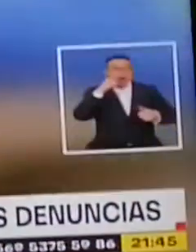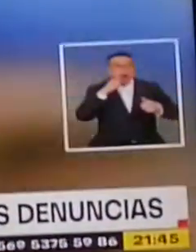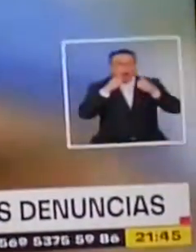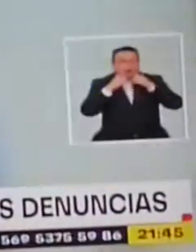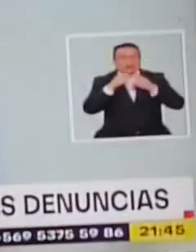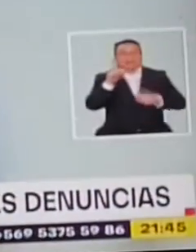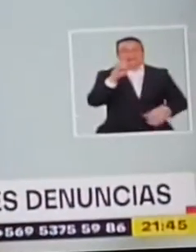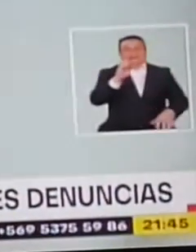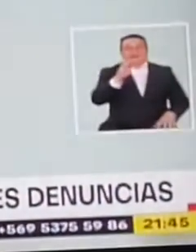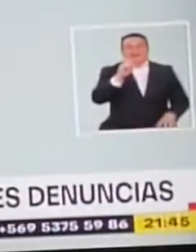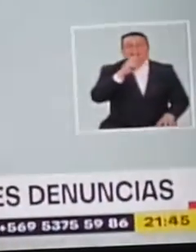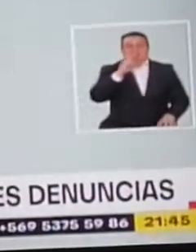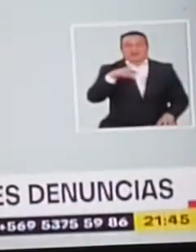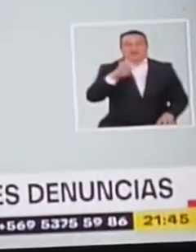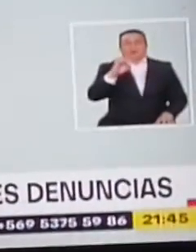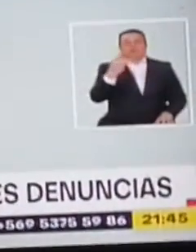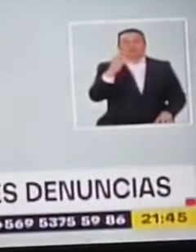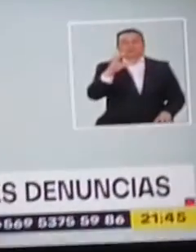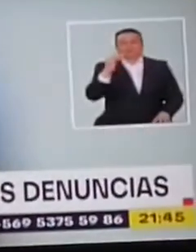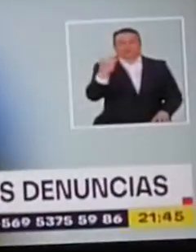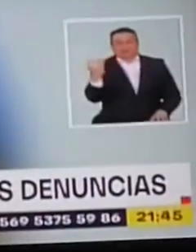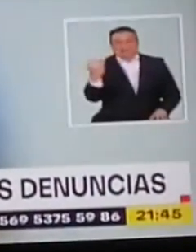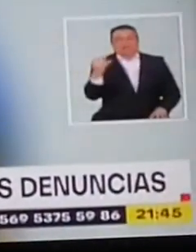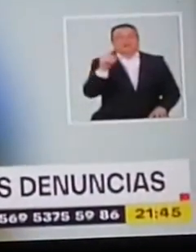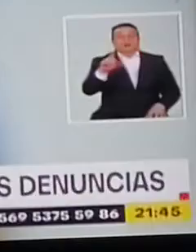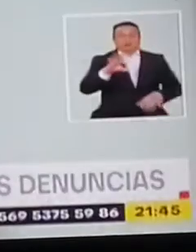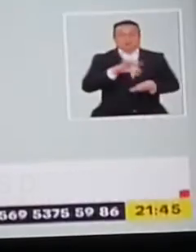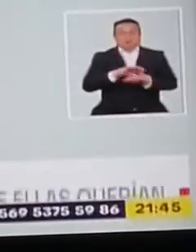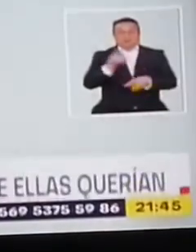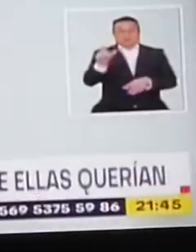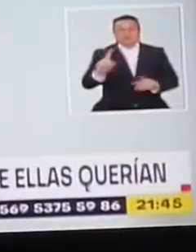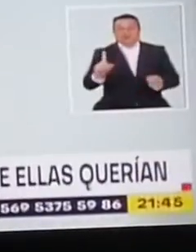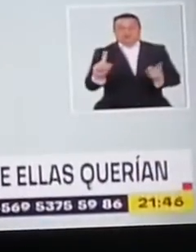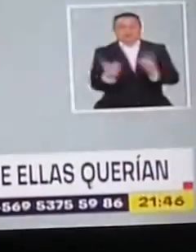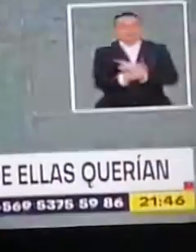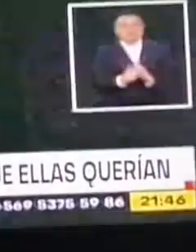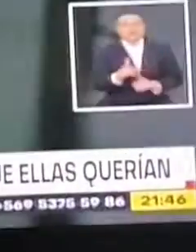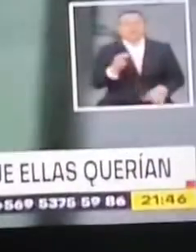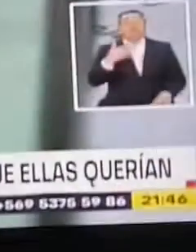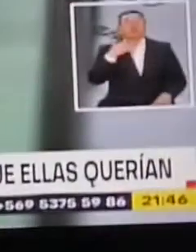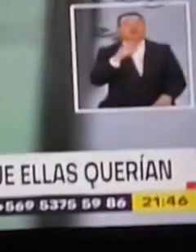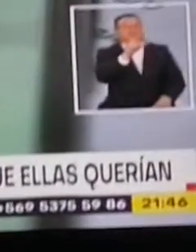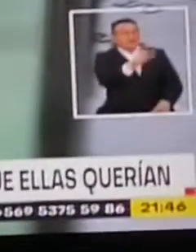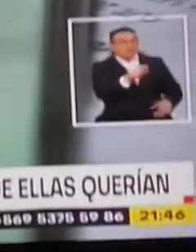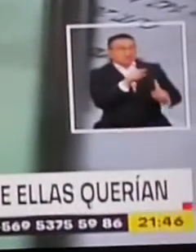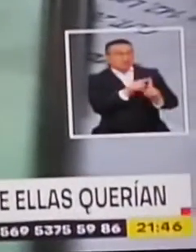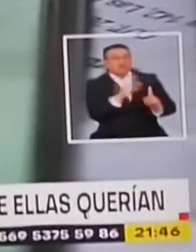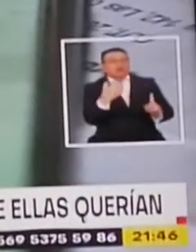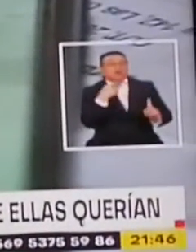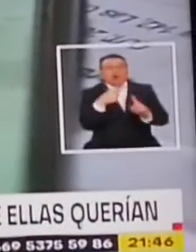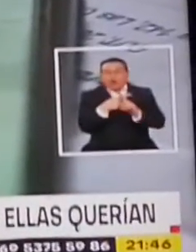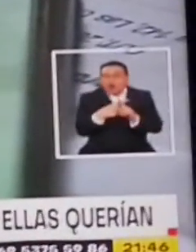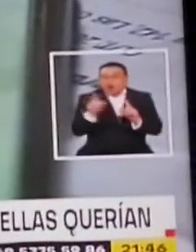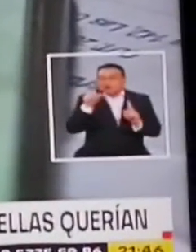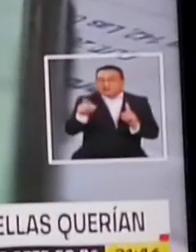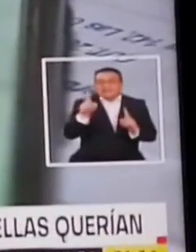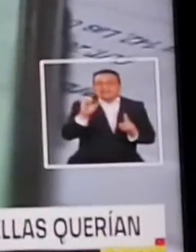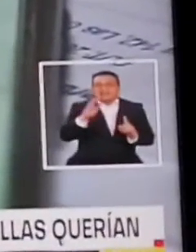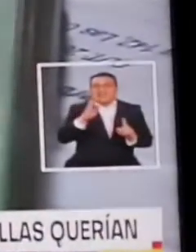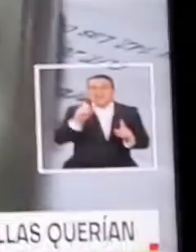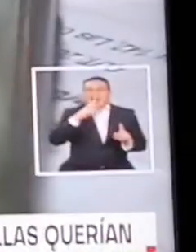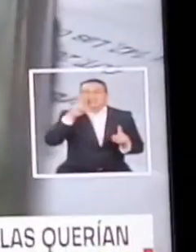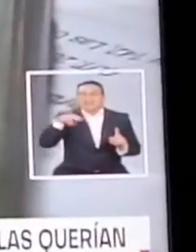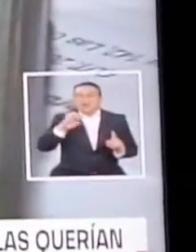por Sebastián Pucci y no por el médico de turno. No entiendo por qué me pagó él si yo no llegué aquí por él, yo llegué por Sebastián